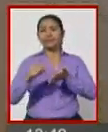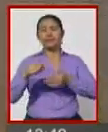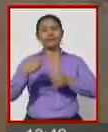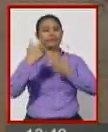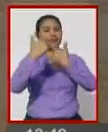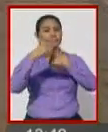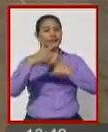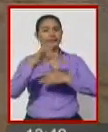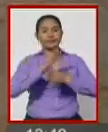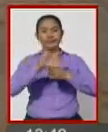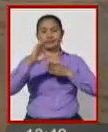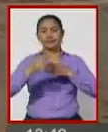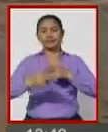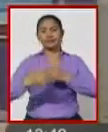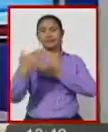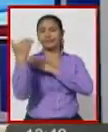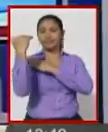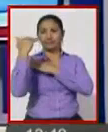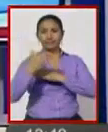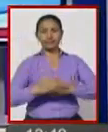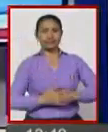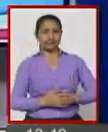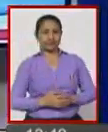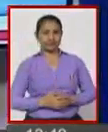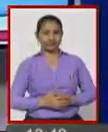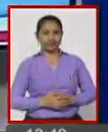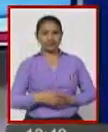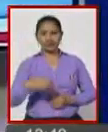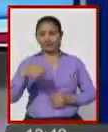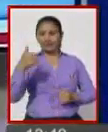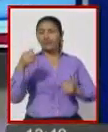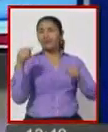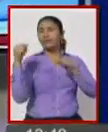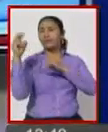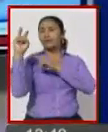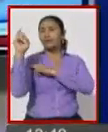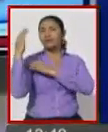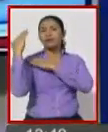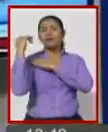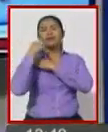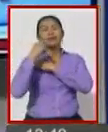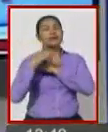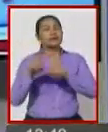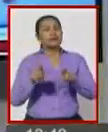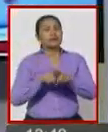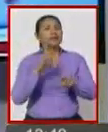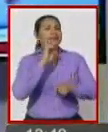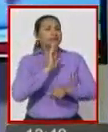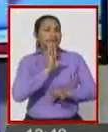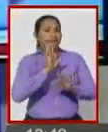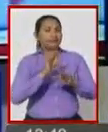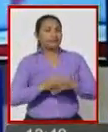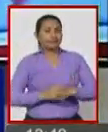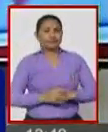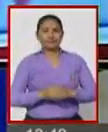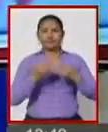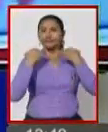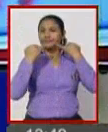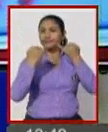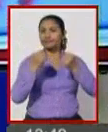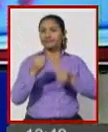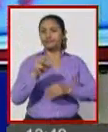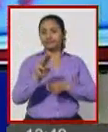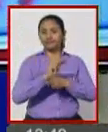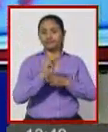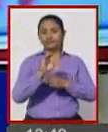los límites entre Chuquisaca y Santa Cruz. En otro tema, el gobernador Rubén Costas se refirió a las declaraciones